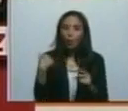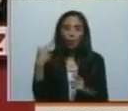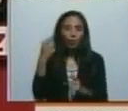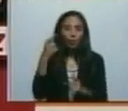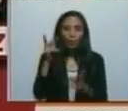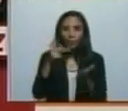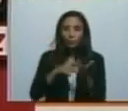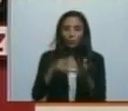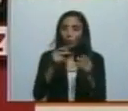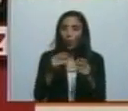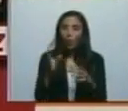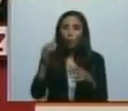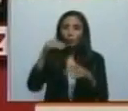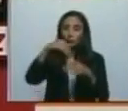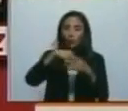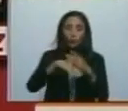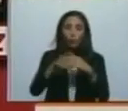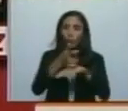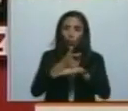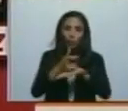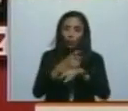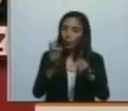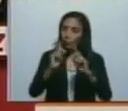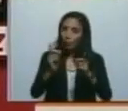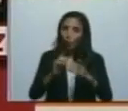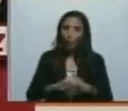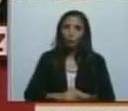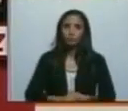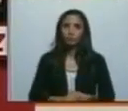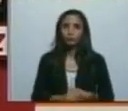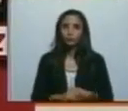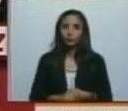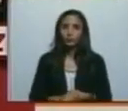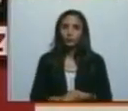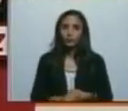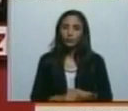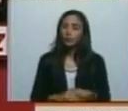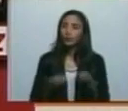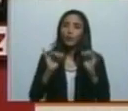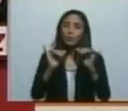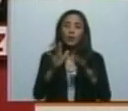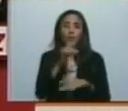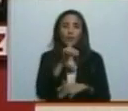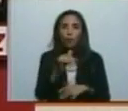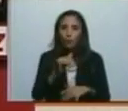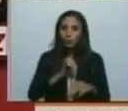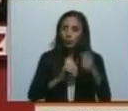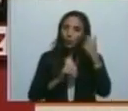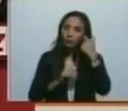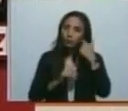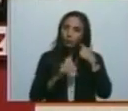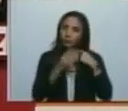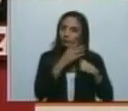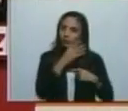somos infiltrados. ¿Por qué? Porque eso era lo que estaba recibiendo en ese momento. Y la